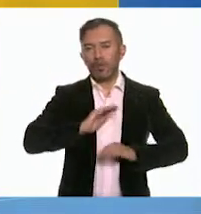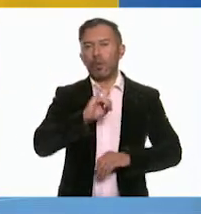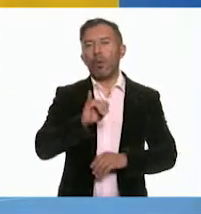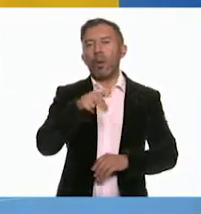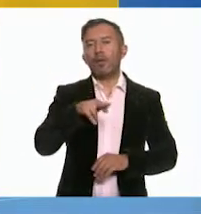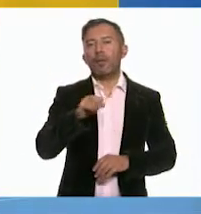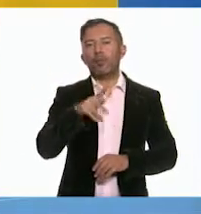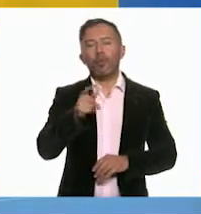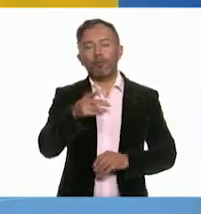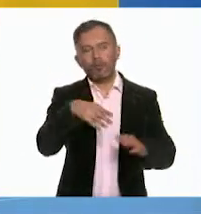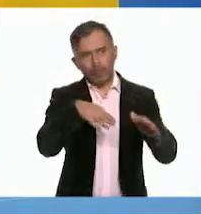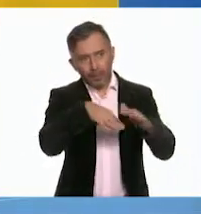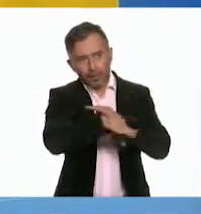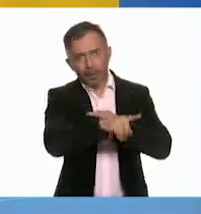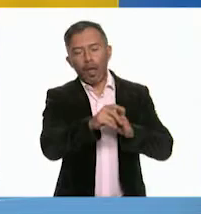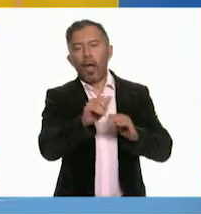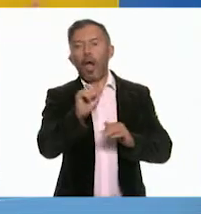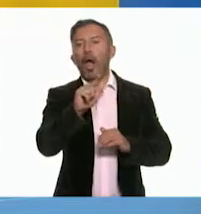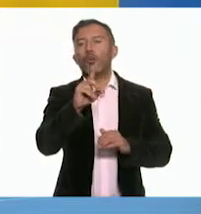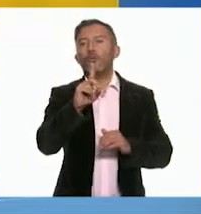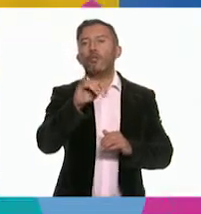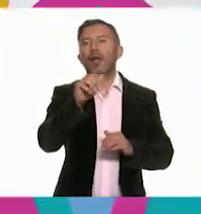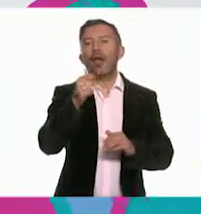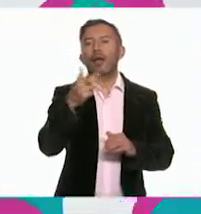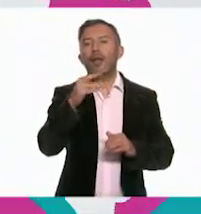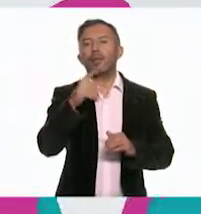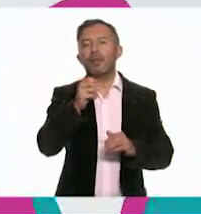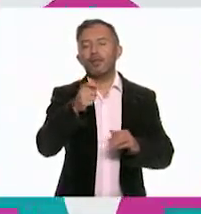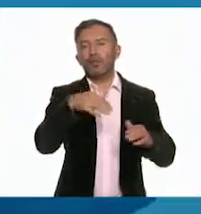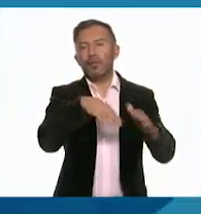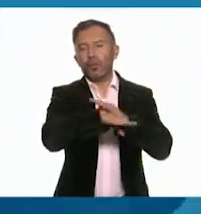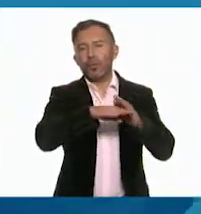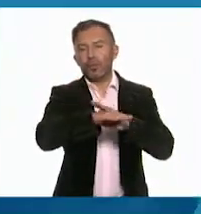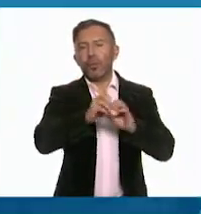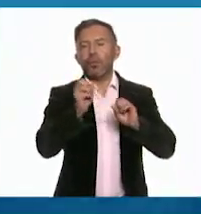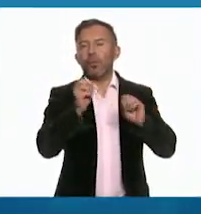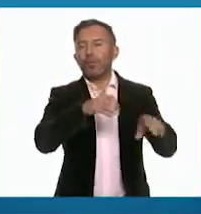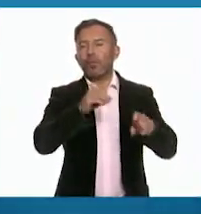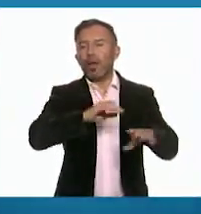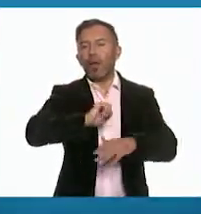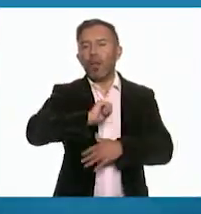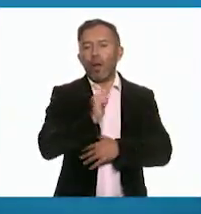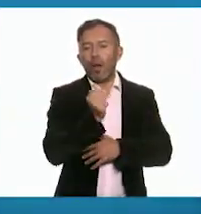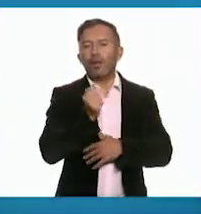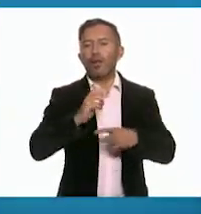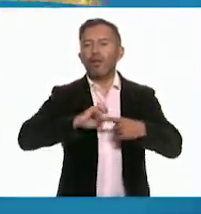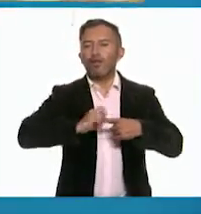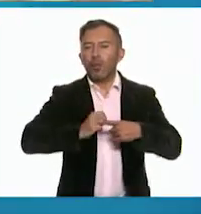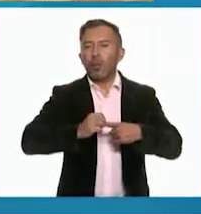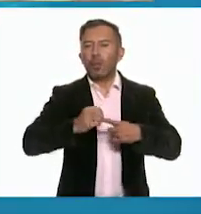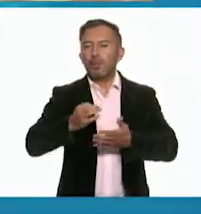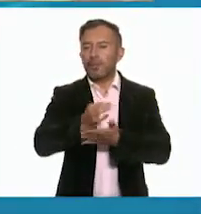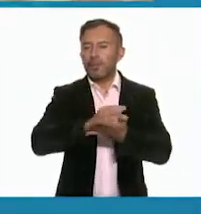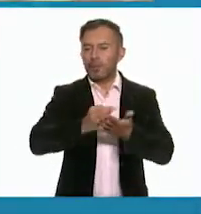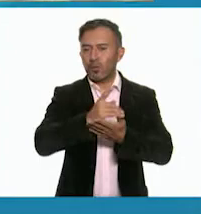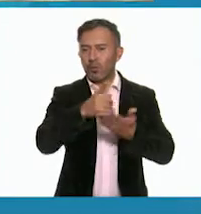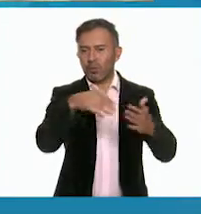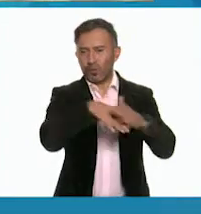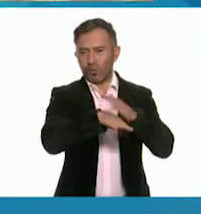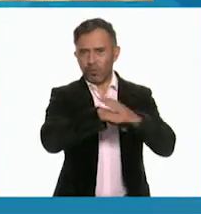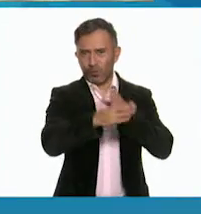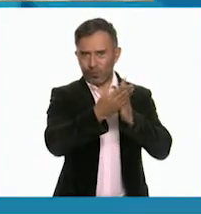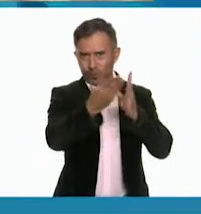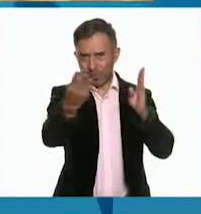en la Alhóndiga de Granaditas, una construcción destinada a guardar granos y semillas. En la toma de la Alhóndiga,